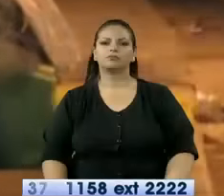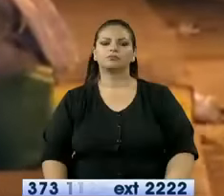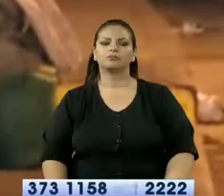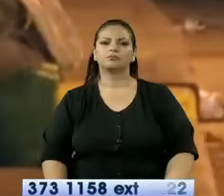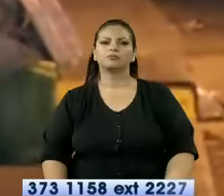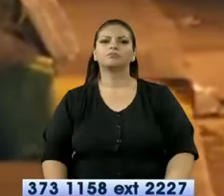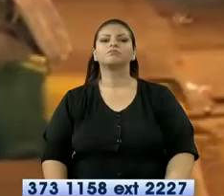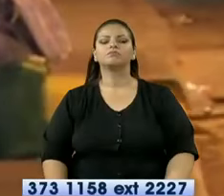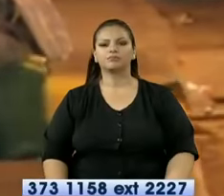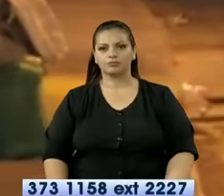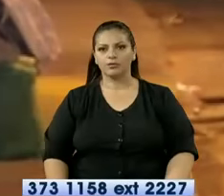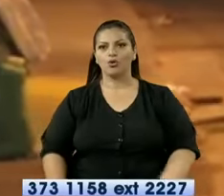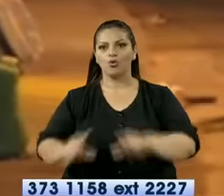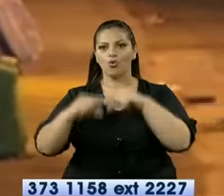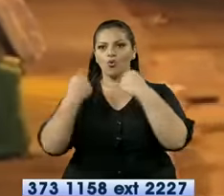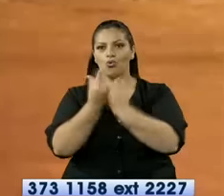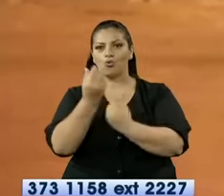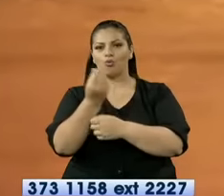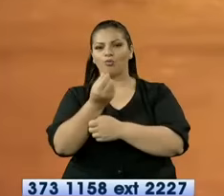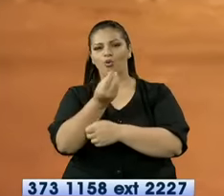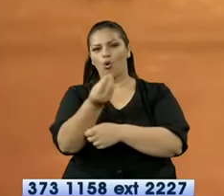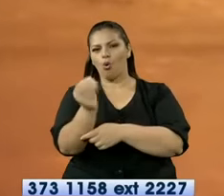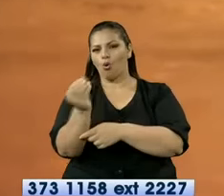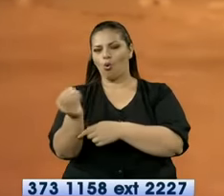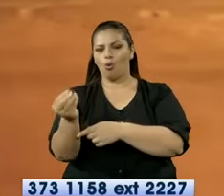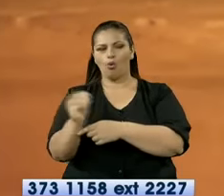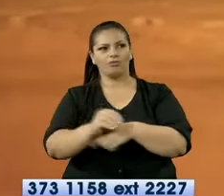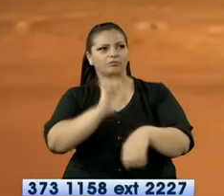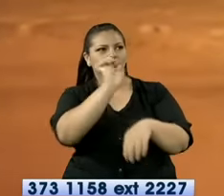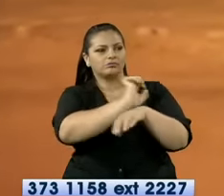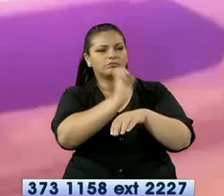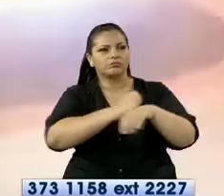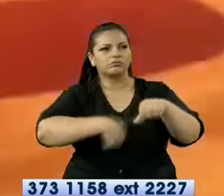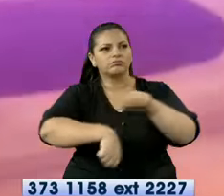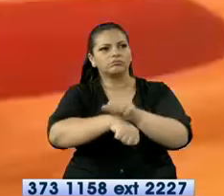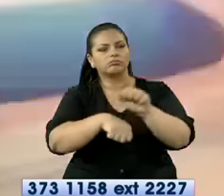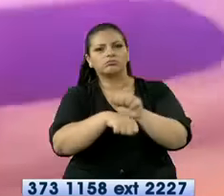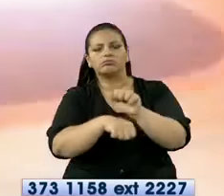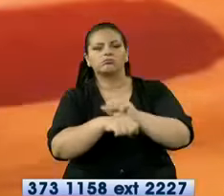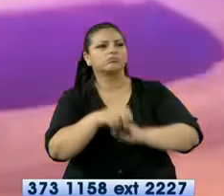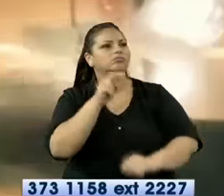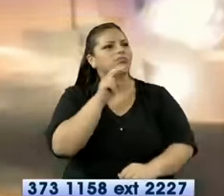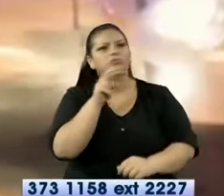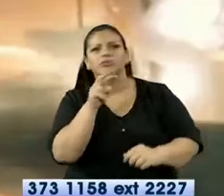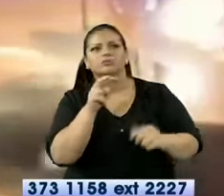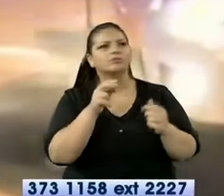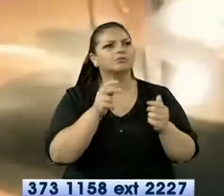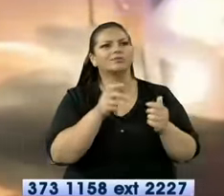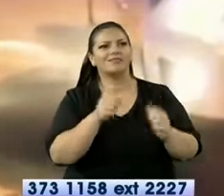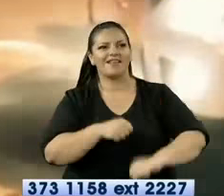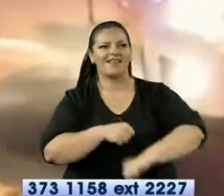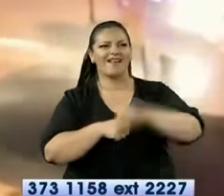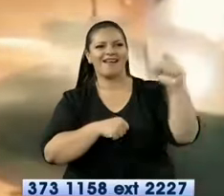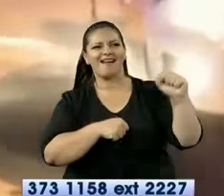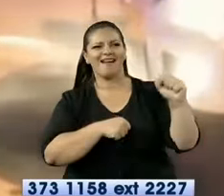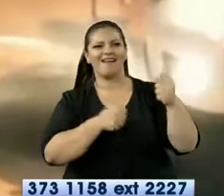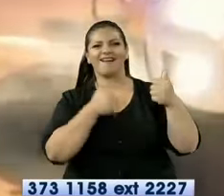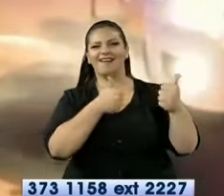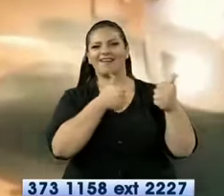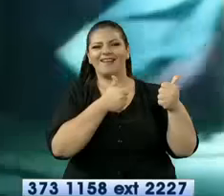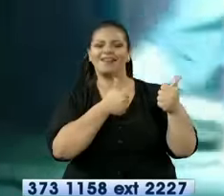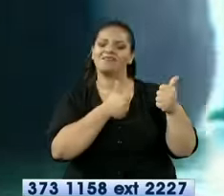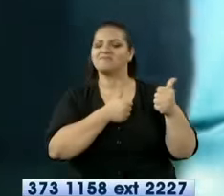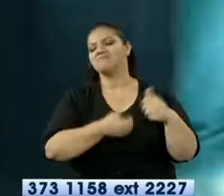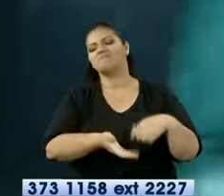Después de disfrutar observando el partido diferido por el Campeonato Ecuatoriano de Fútbol, un grupo de amigos se disponía a retornar hasta sus